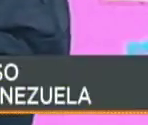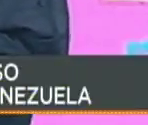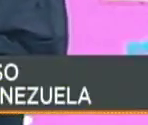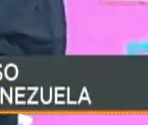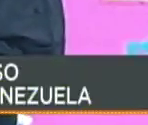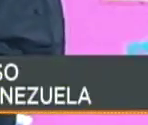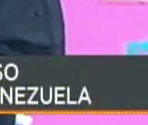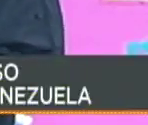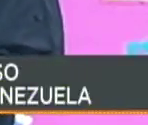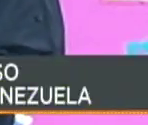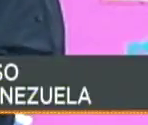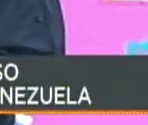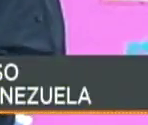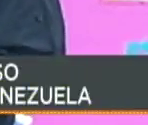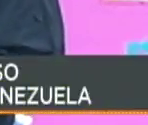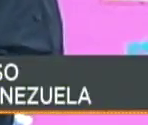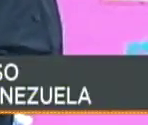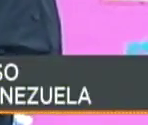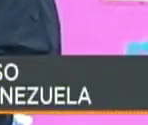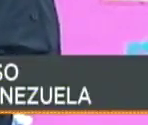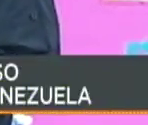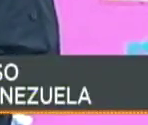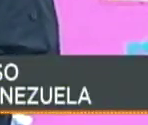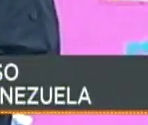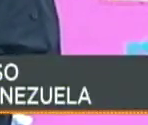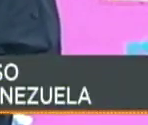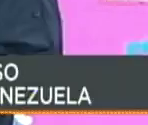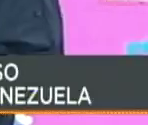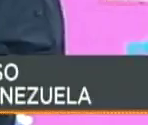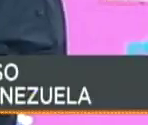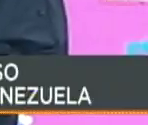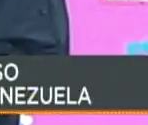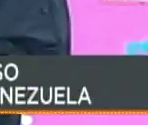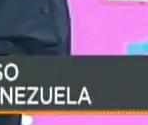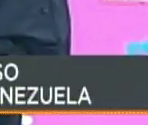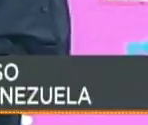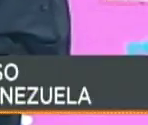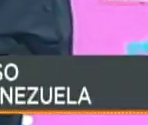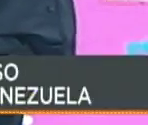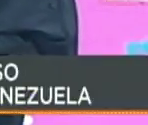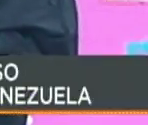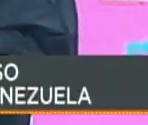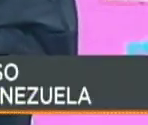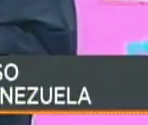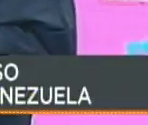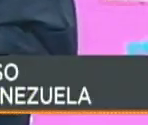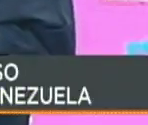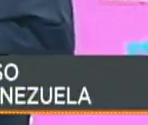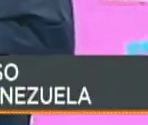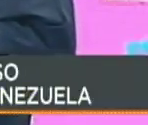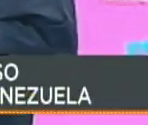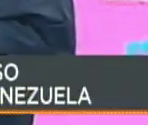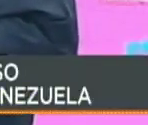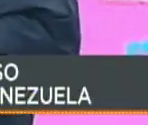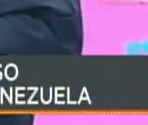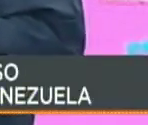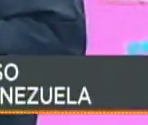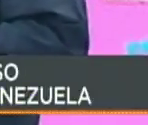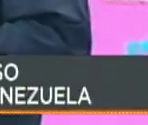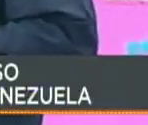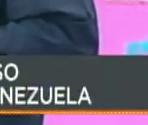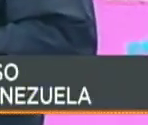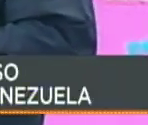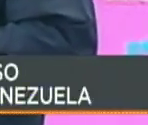seguro pero será más adelante anaya necesidad y condición hay